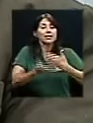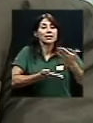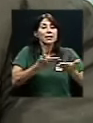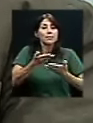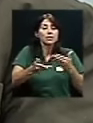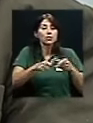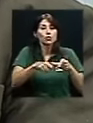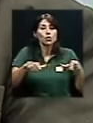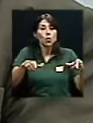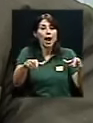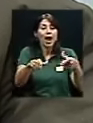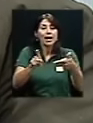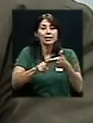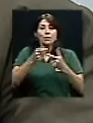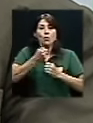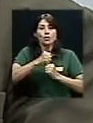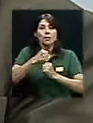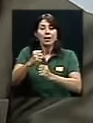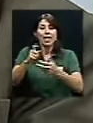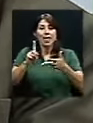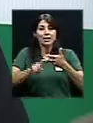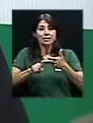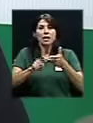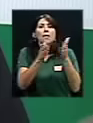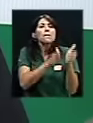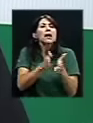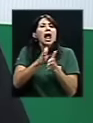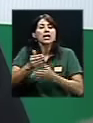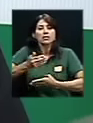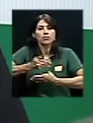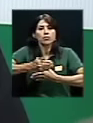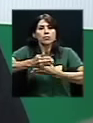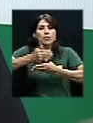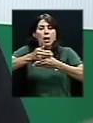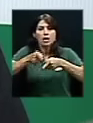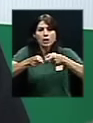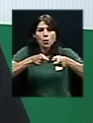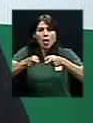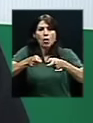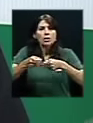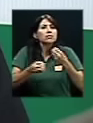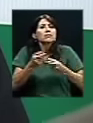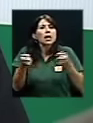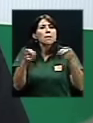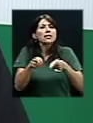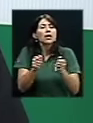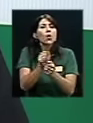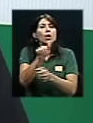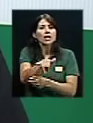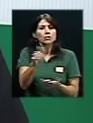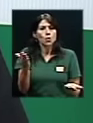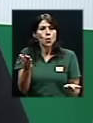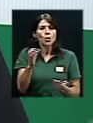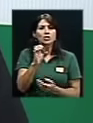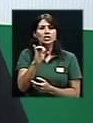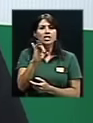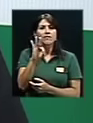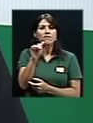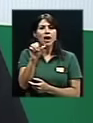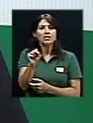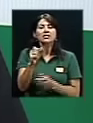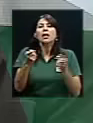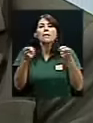municipalidades, no se habla de los planes reguladores, qué pasa con los planes reguladores, qué pasa con los IFAS, por ejemplo, para los gobiernos, no se